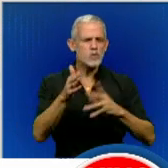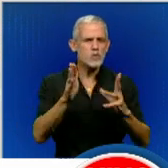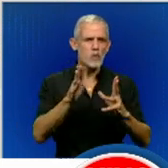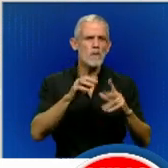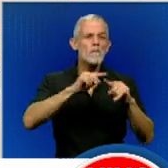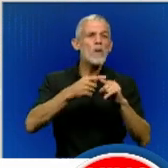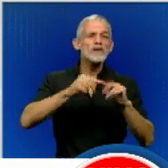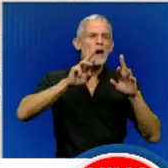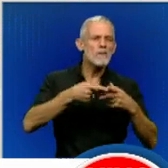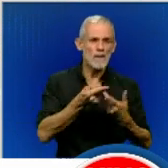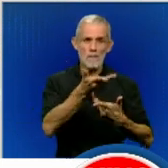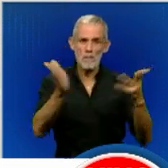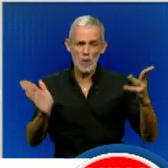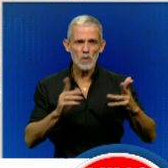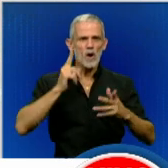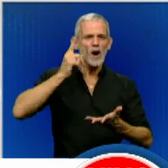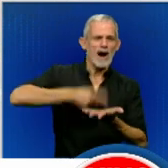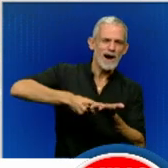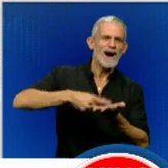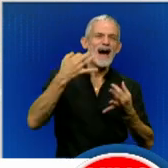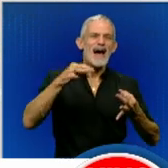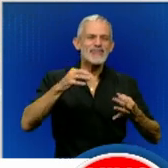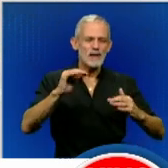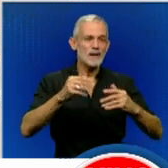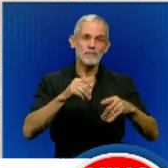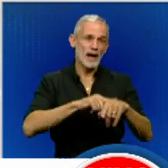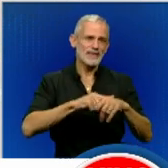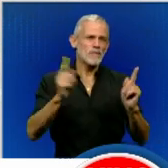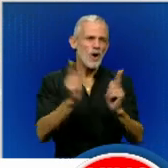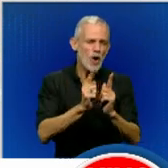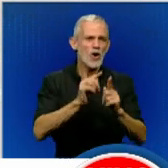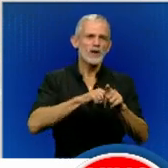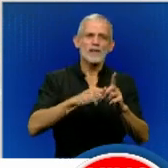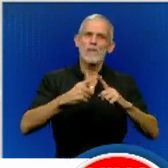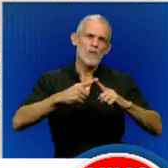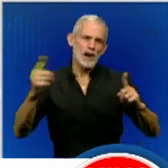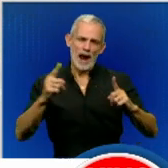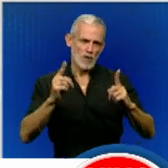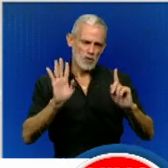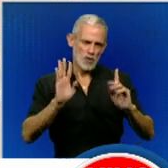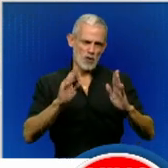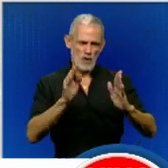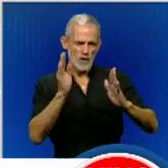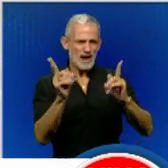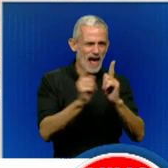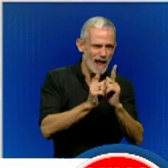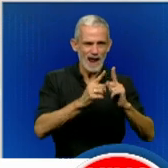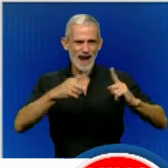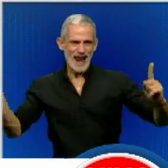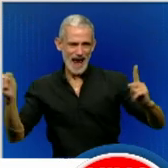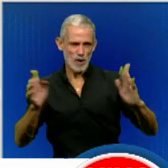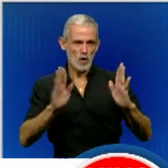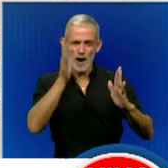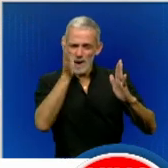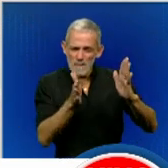política pública que se decide tiene que arbitrar en el corto y el dólar o tiene que arbitrar entre el corto y el largo plazo en el